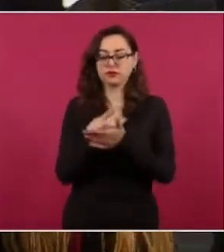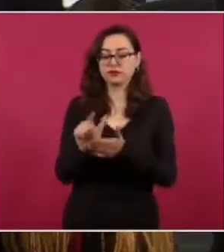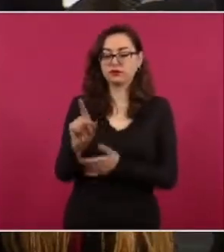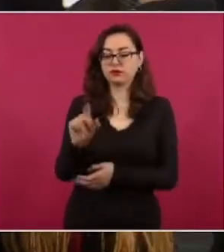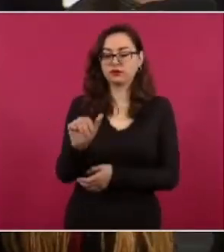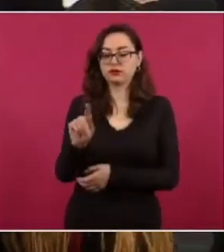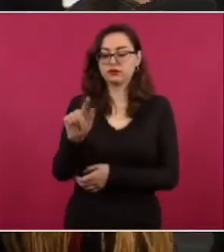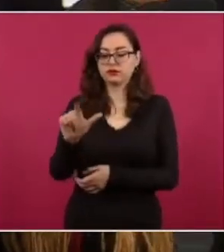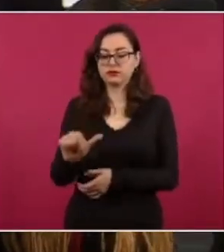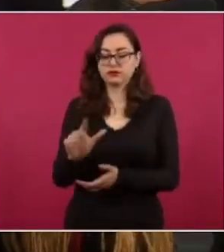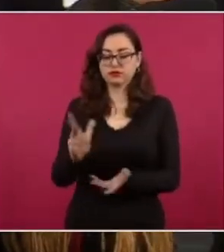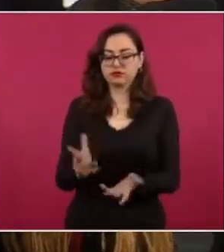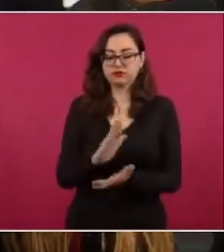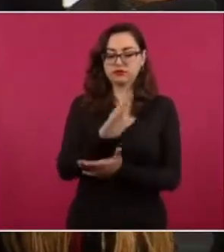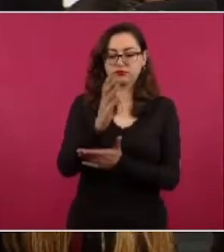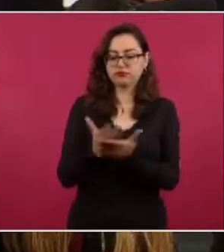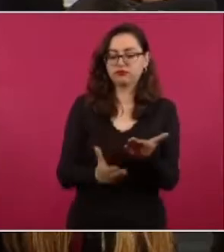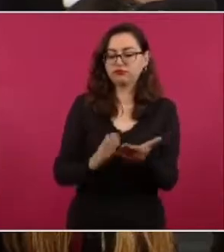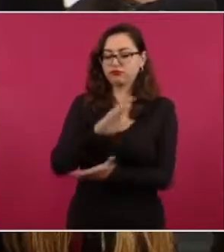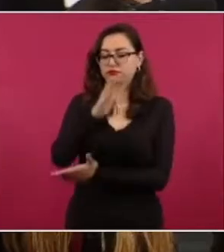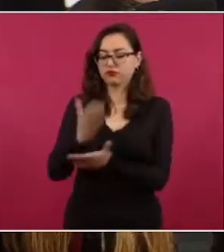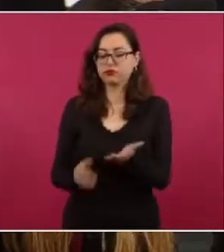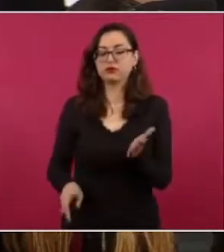otorgado 32 contratos por